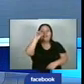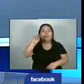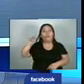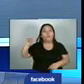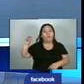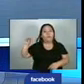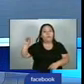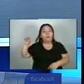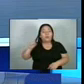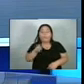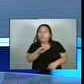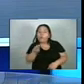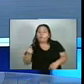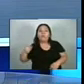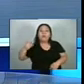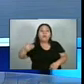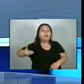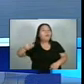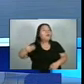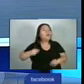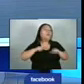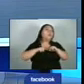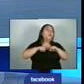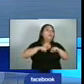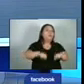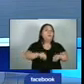Salud, que cada año registra el deceso de al menos